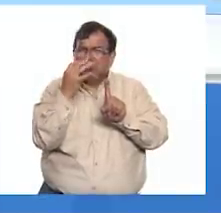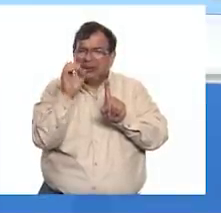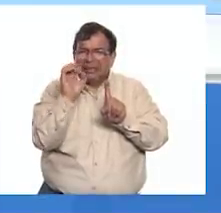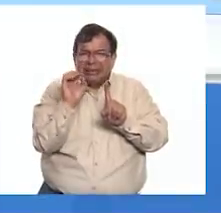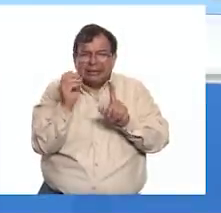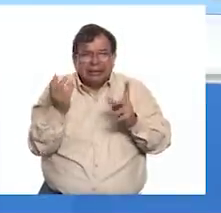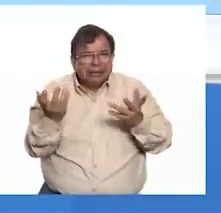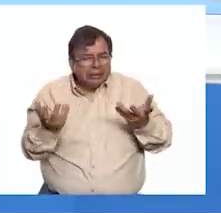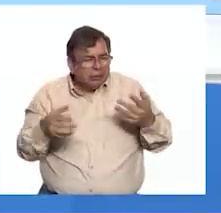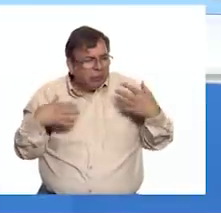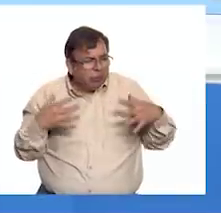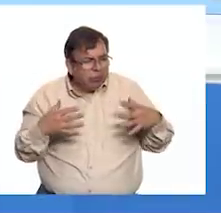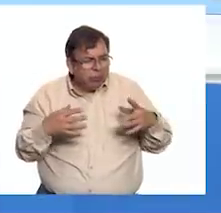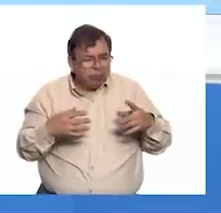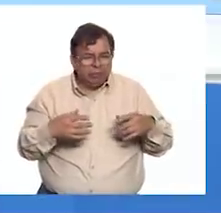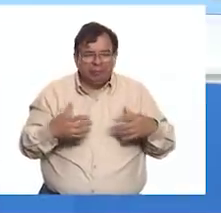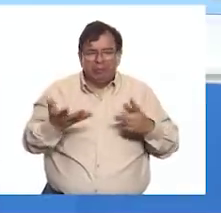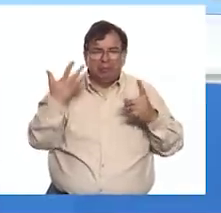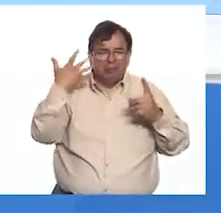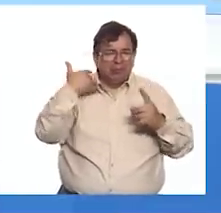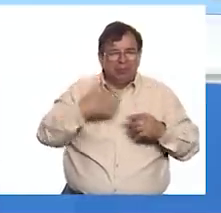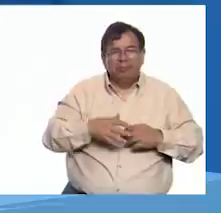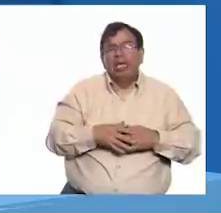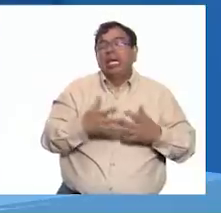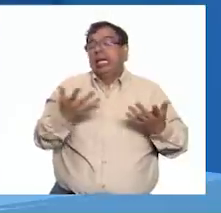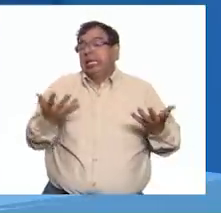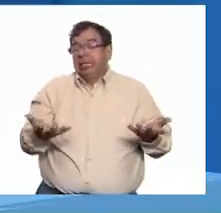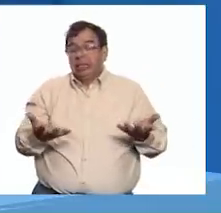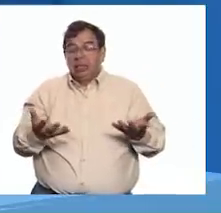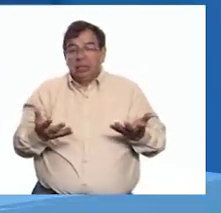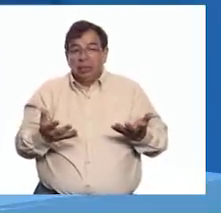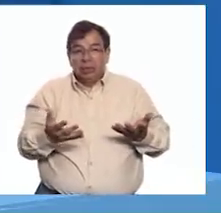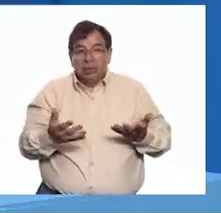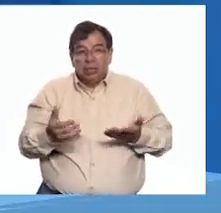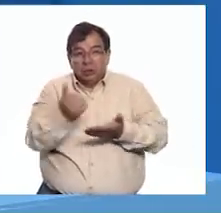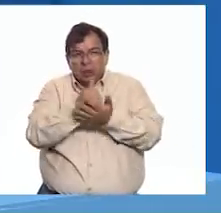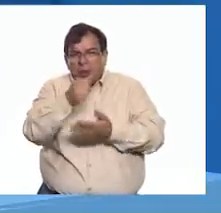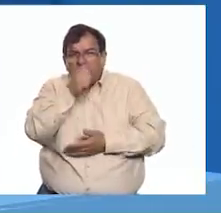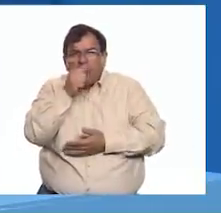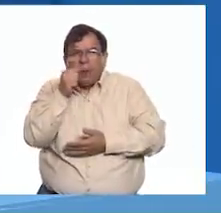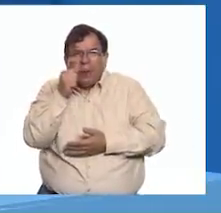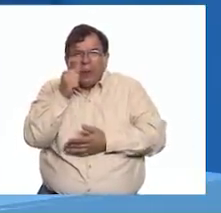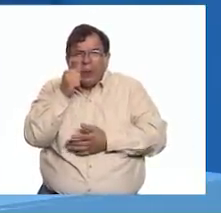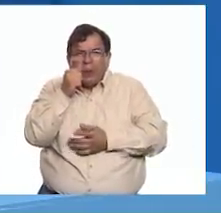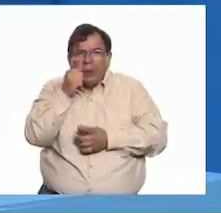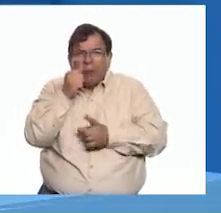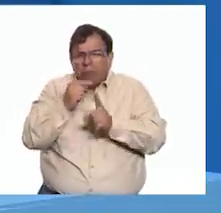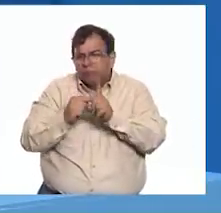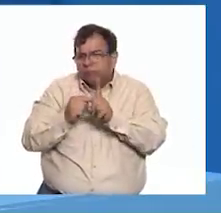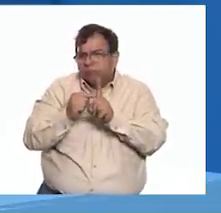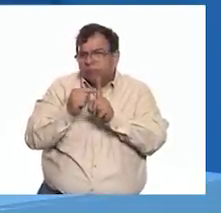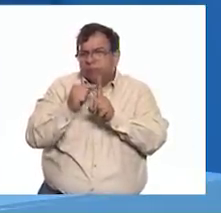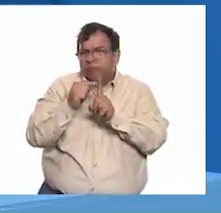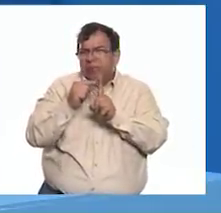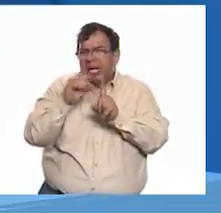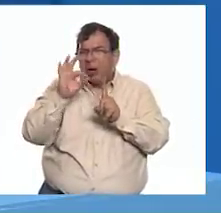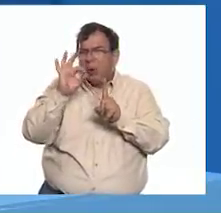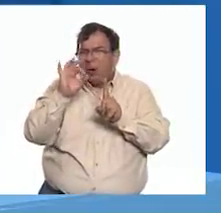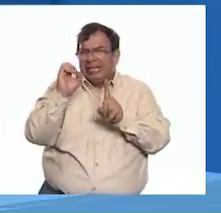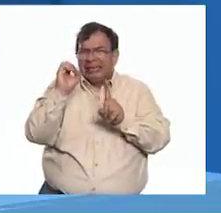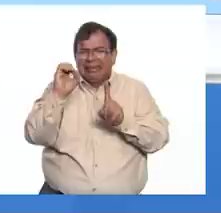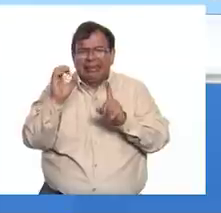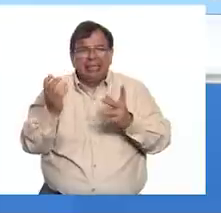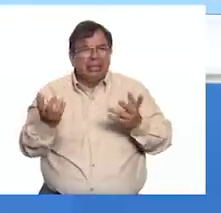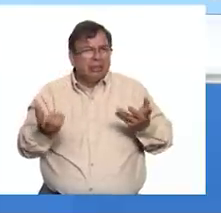Larisa, de temperatura ambiental. Y en Ciudad Juárez las temperaturas llegan a ser de 40 grados